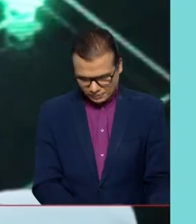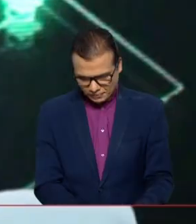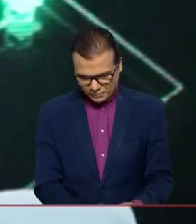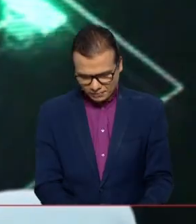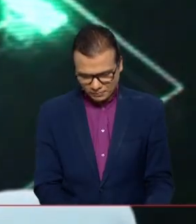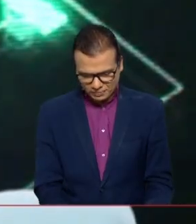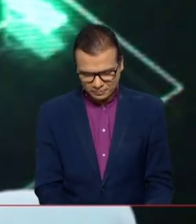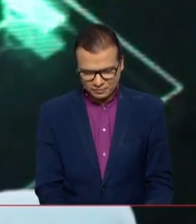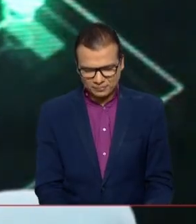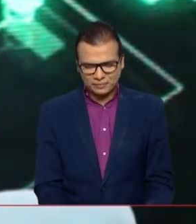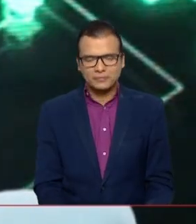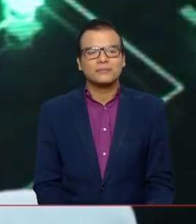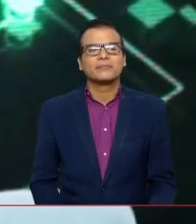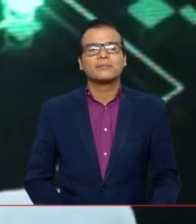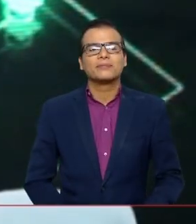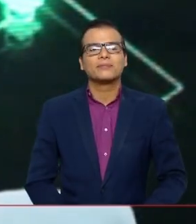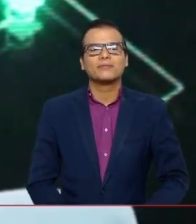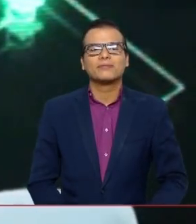adelante